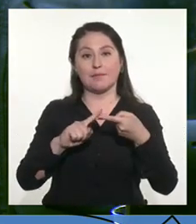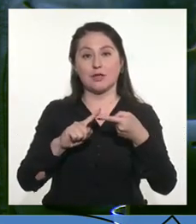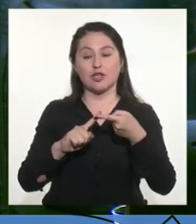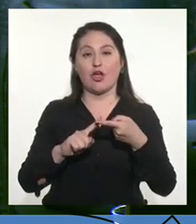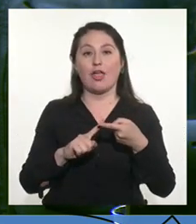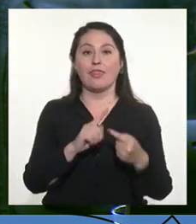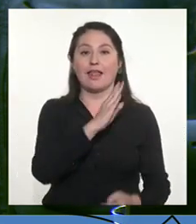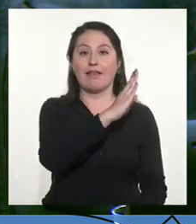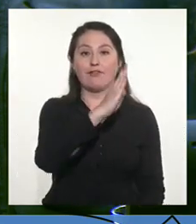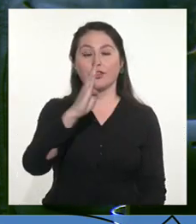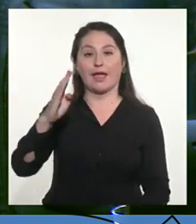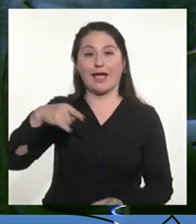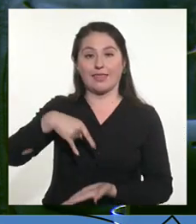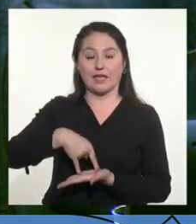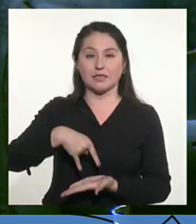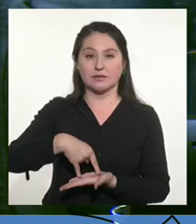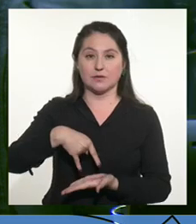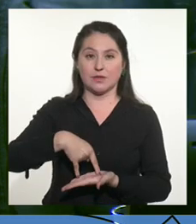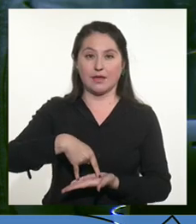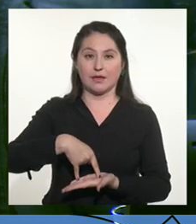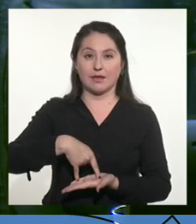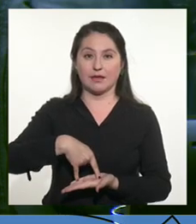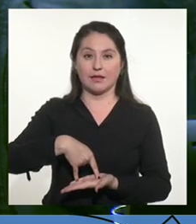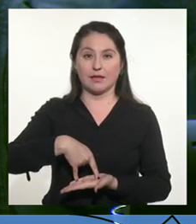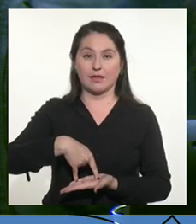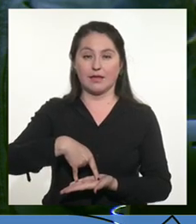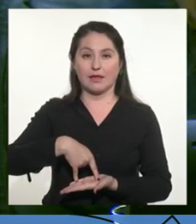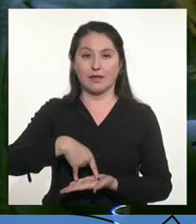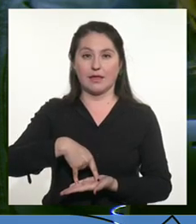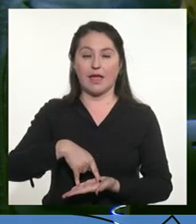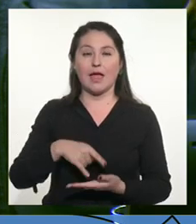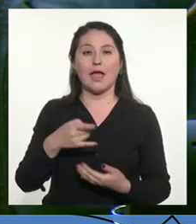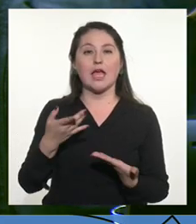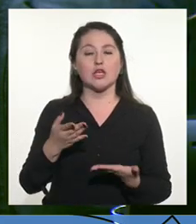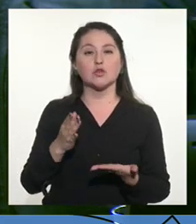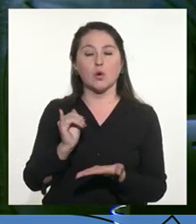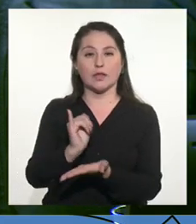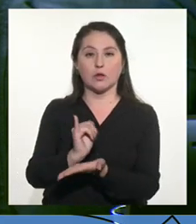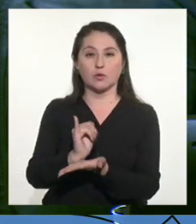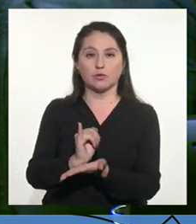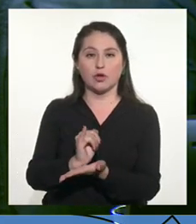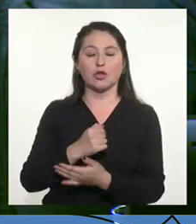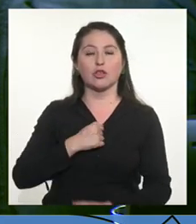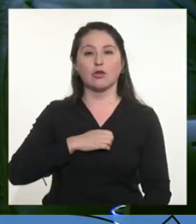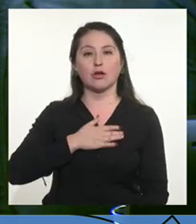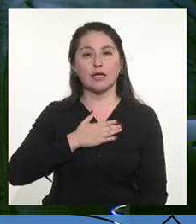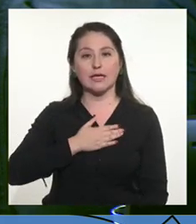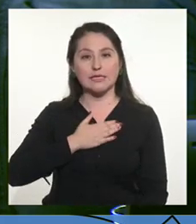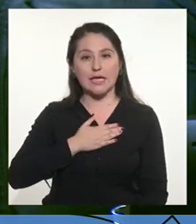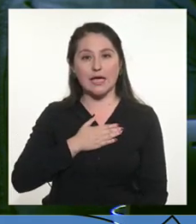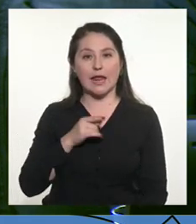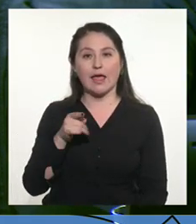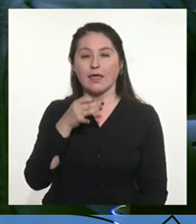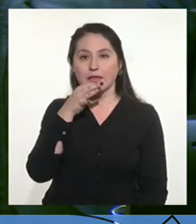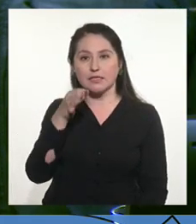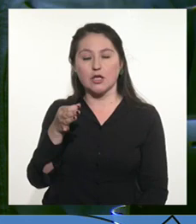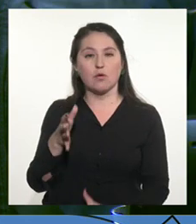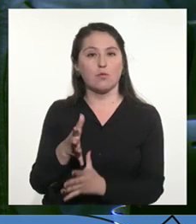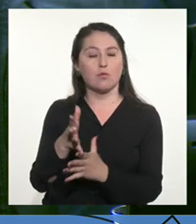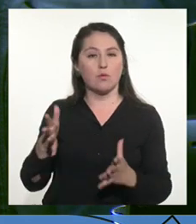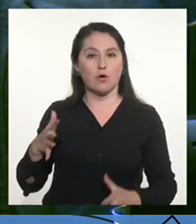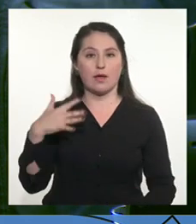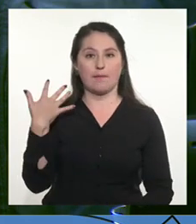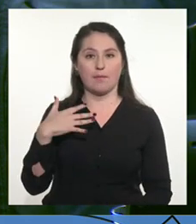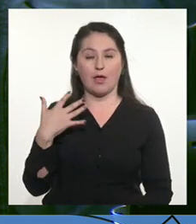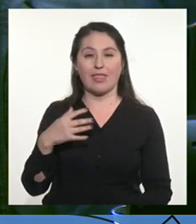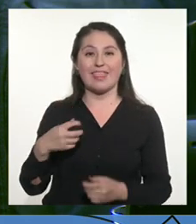biblioteca del congreso que es yo creo un elemento que me gustaría relevar profundamente